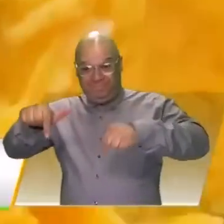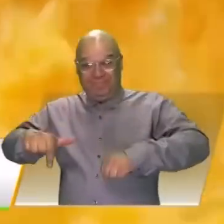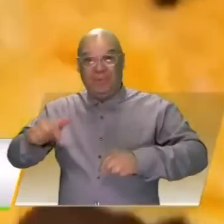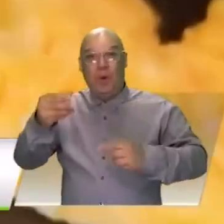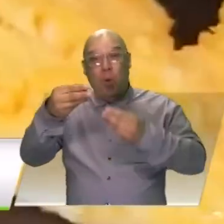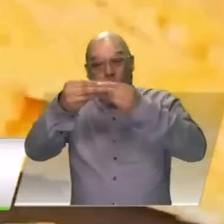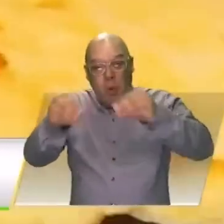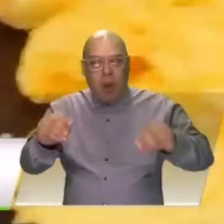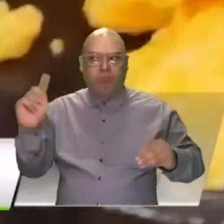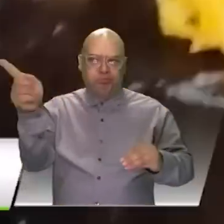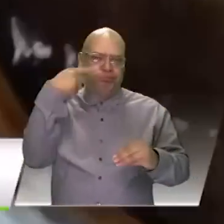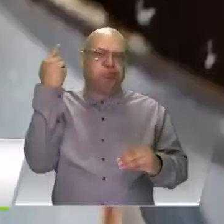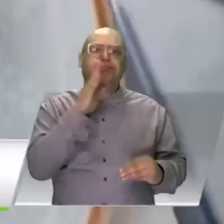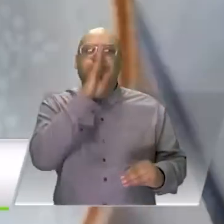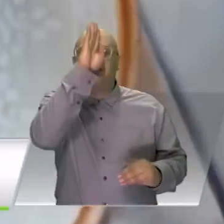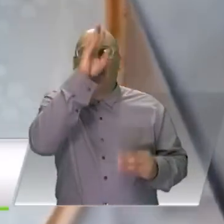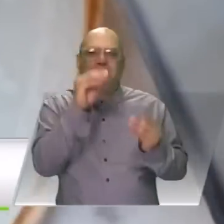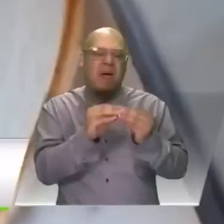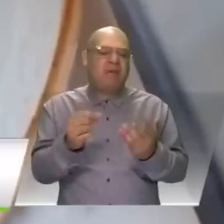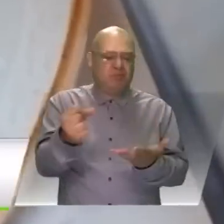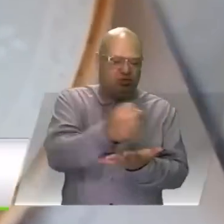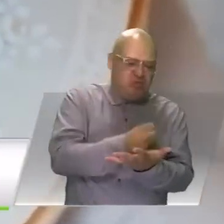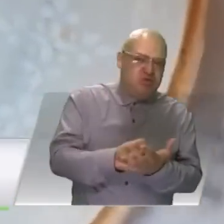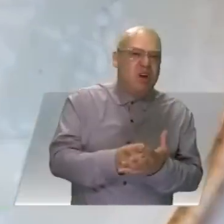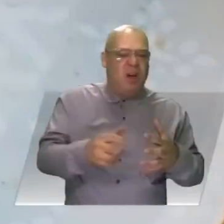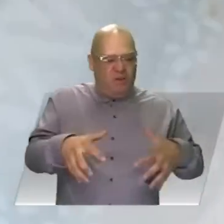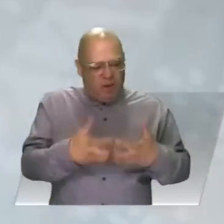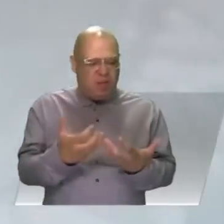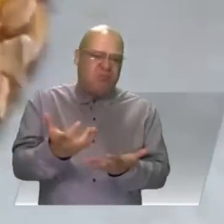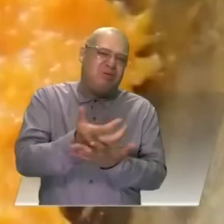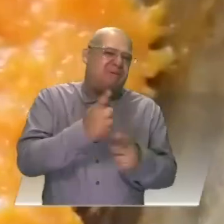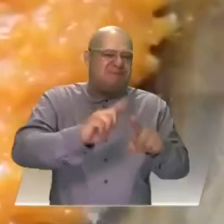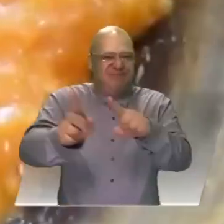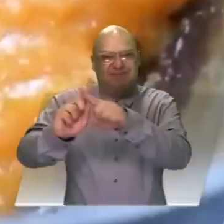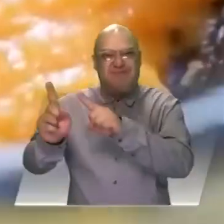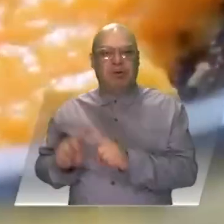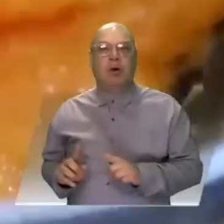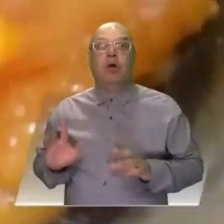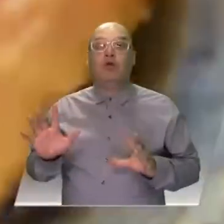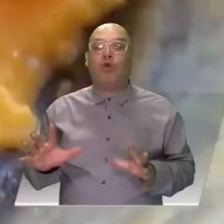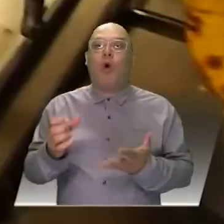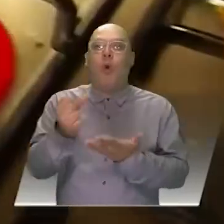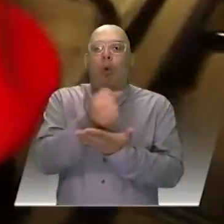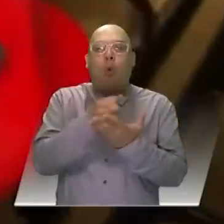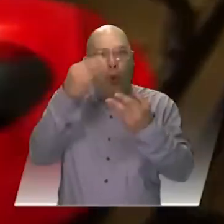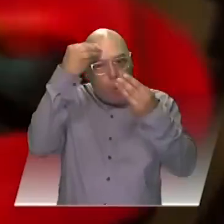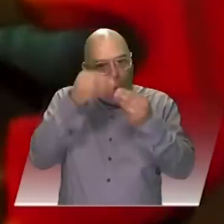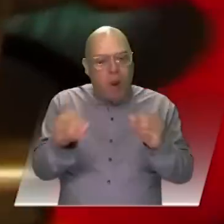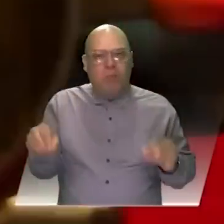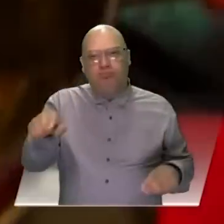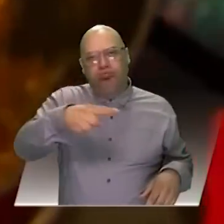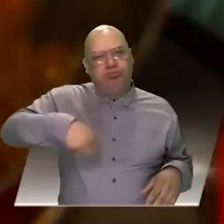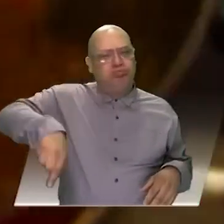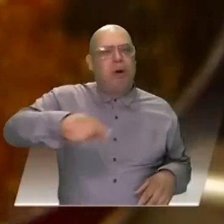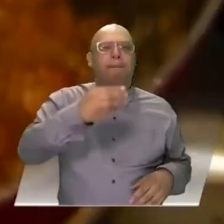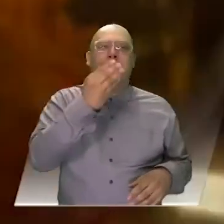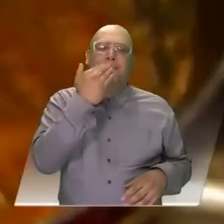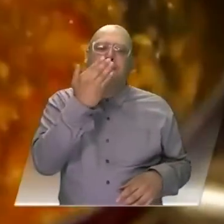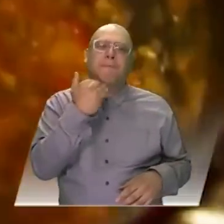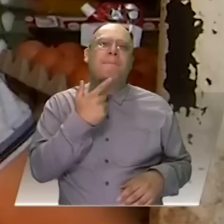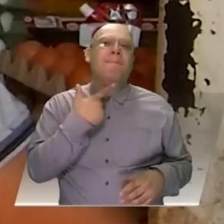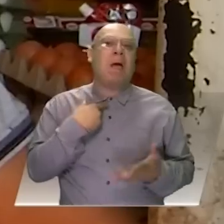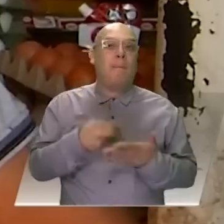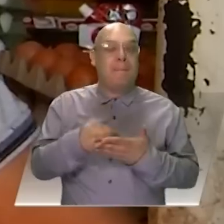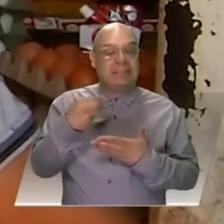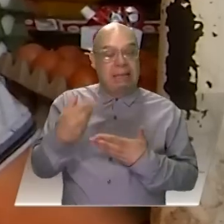mesa de los hogares paisas. Revueltos, en hogao, fritos, en fin, los huevos son infaltables y algunos de los gusticos para llevar a la mesa serían más